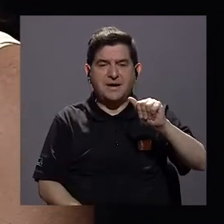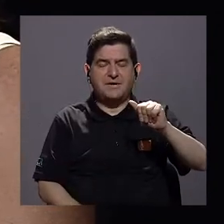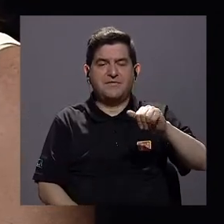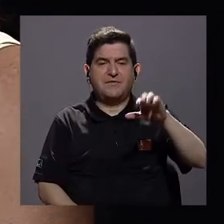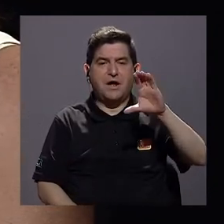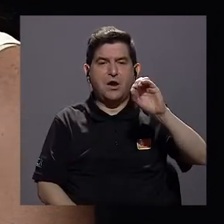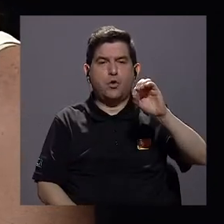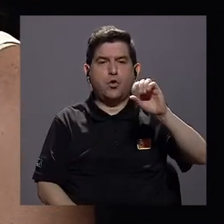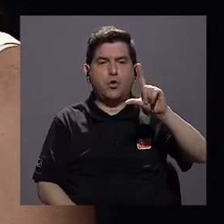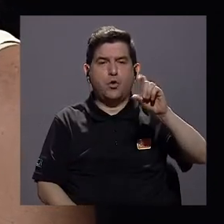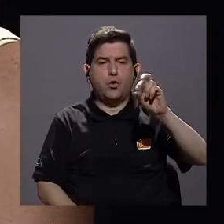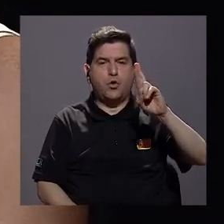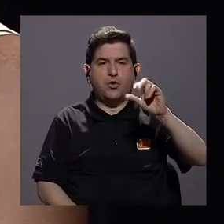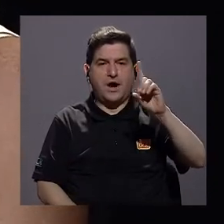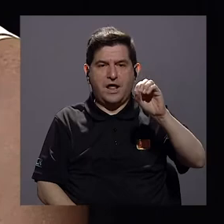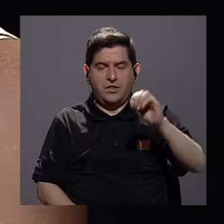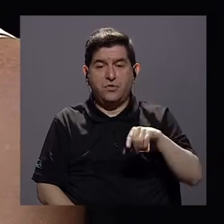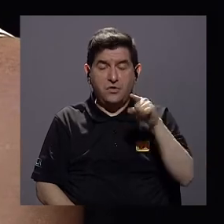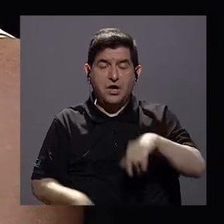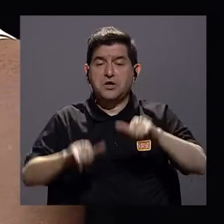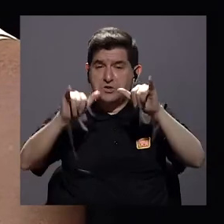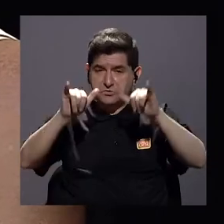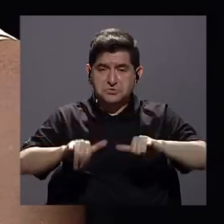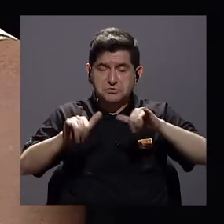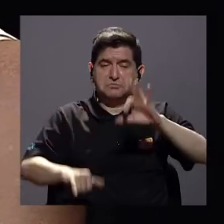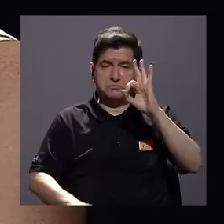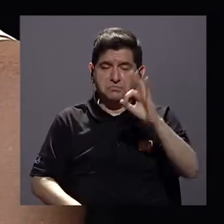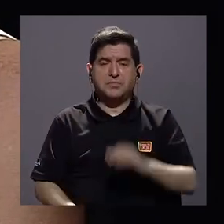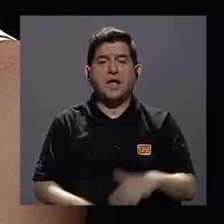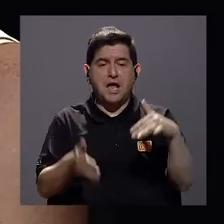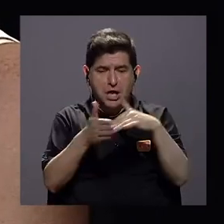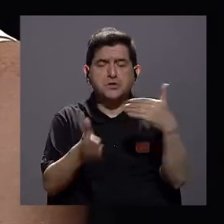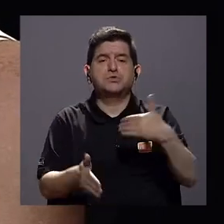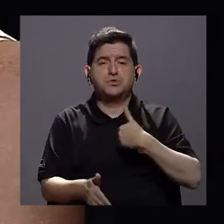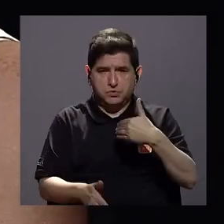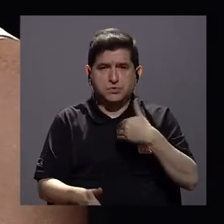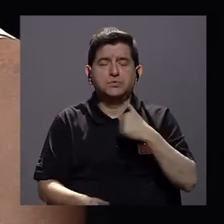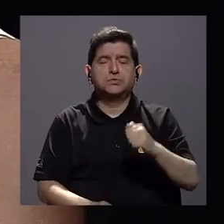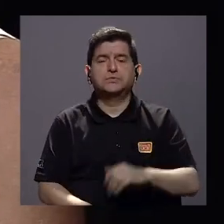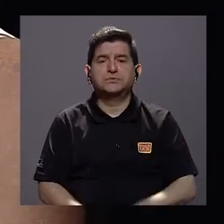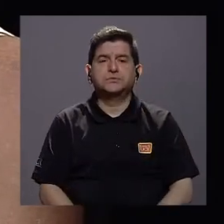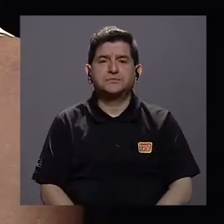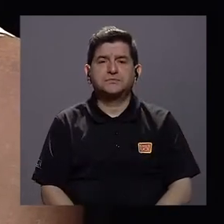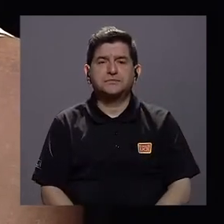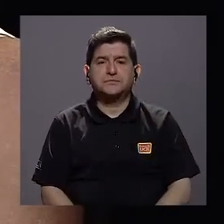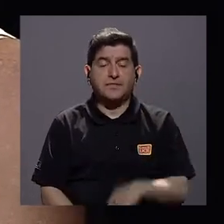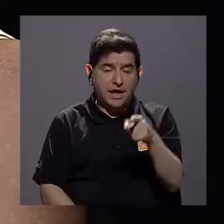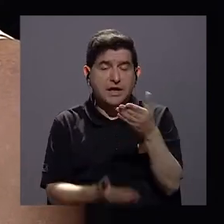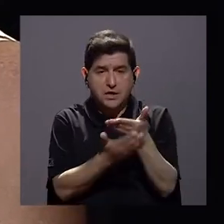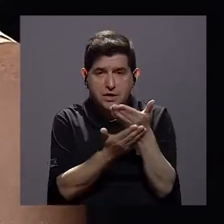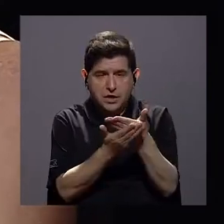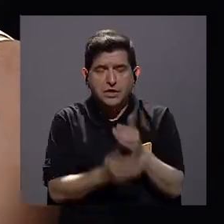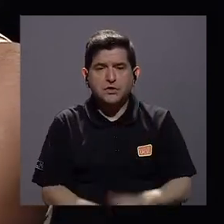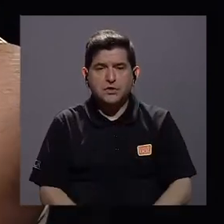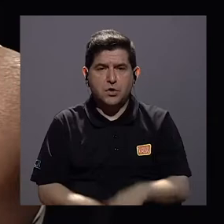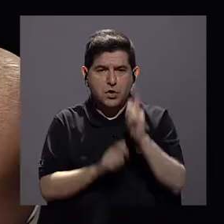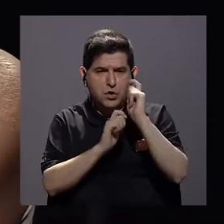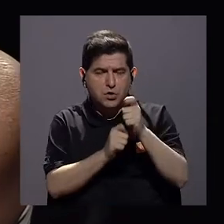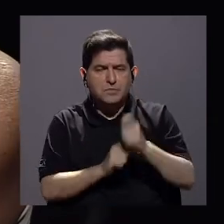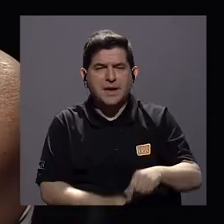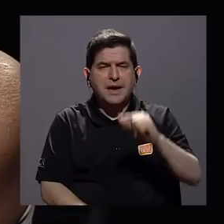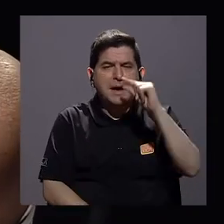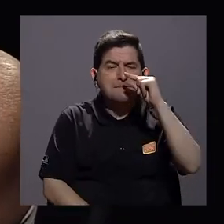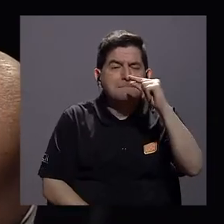pesquería, Marlon, sostenible a todas luces. Tenemos los estudios realizados que comprueban que esa pesquería de